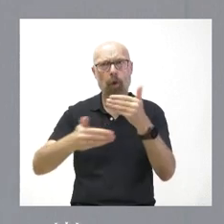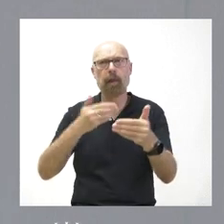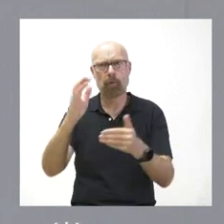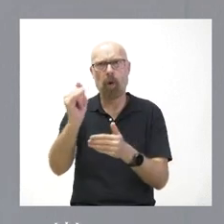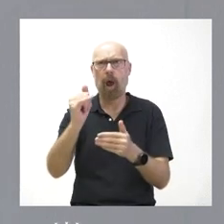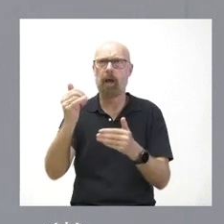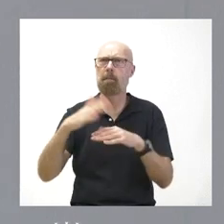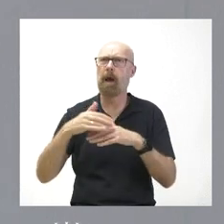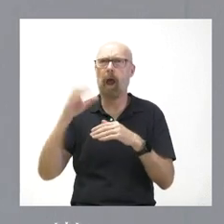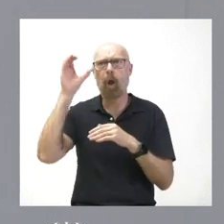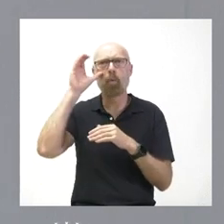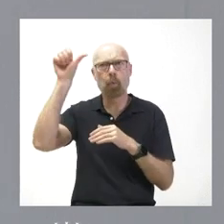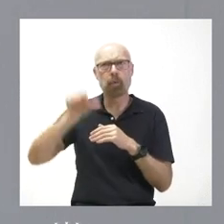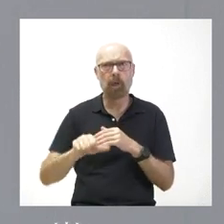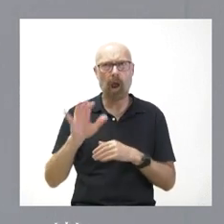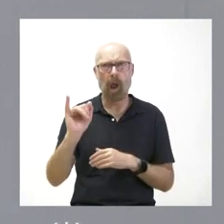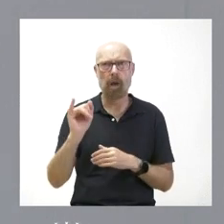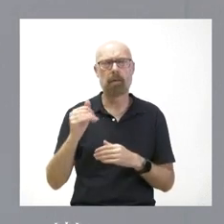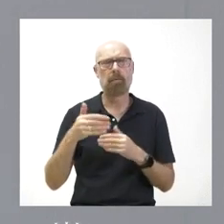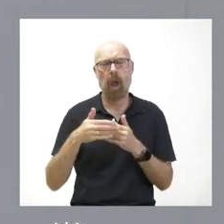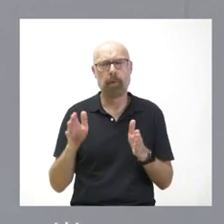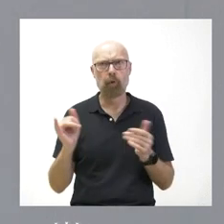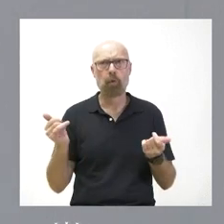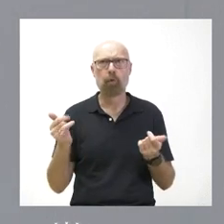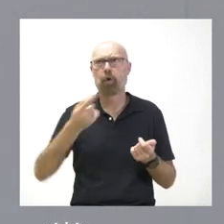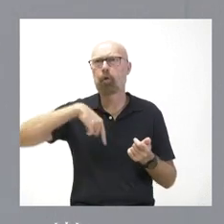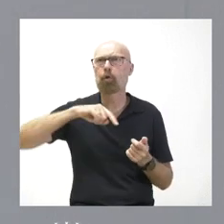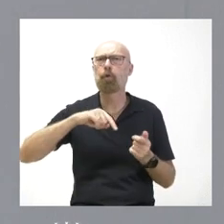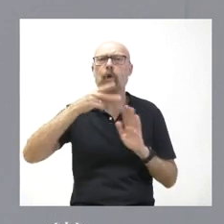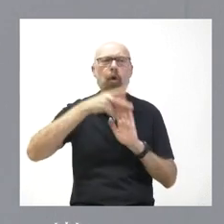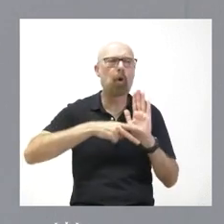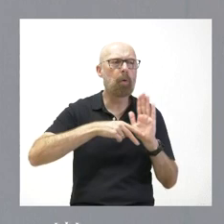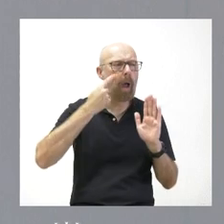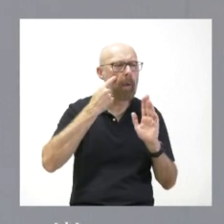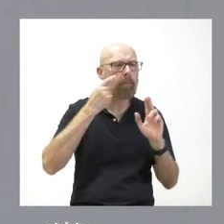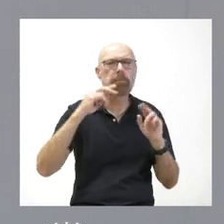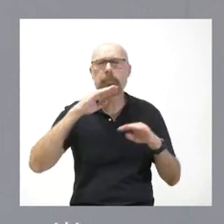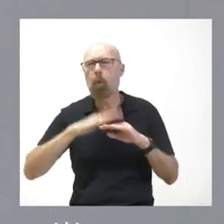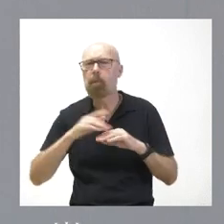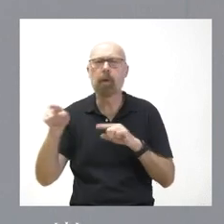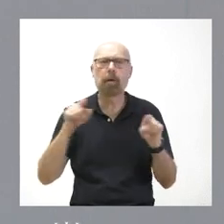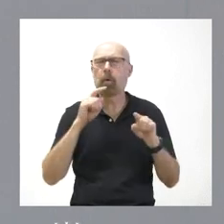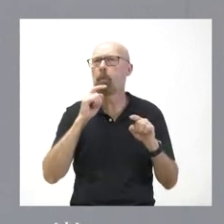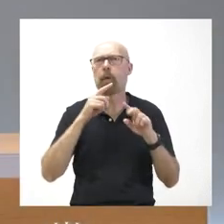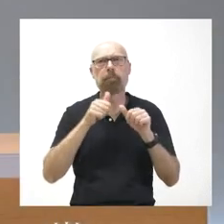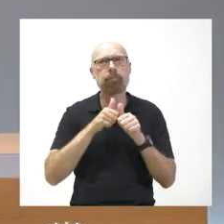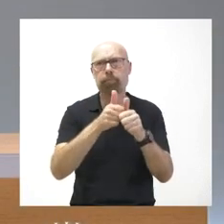abierto para poderlo hacer y nosotros siempre estaremos al cumplimiento de la Norma y de la ley en esta